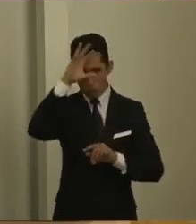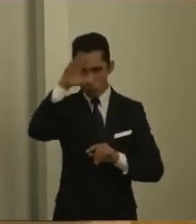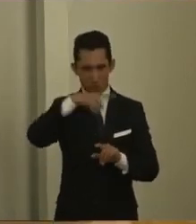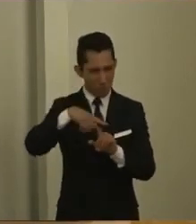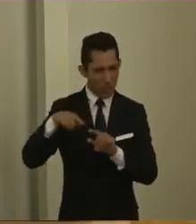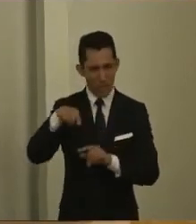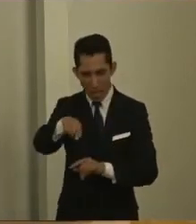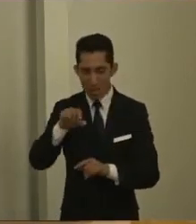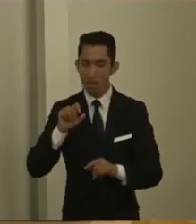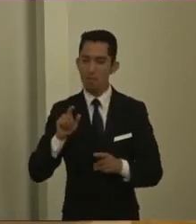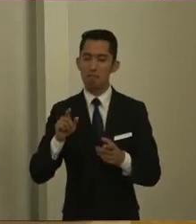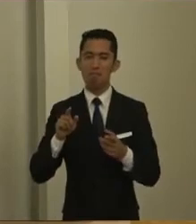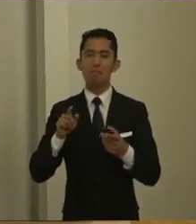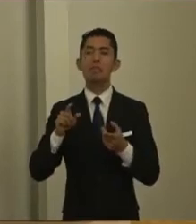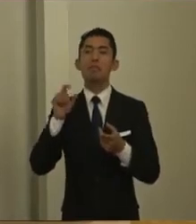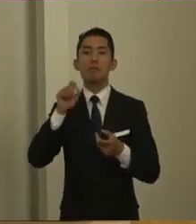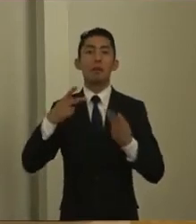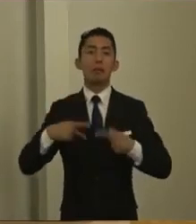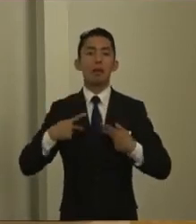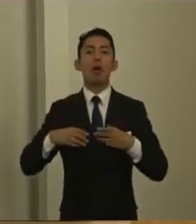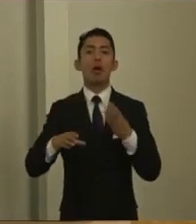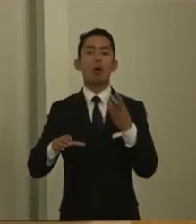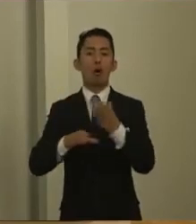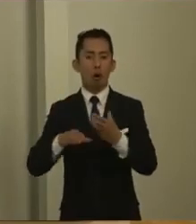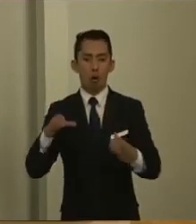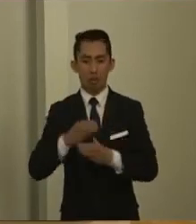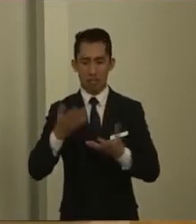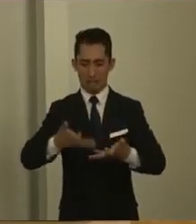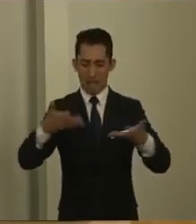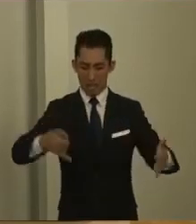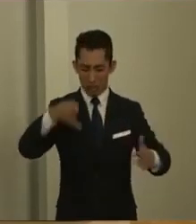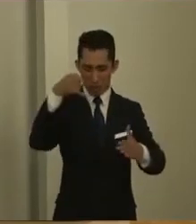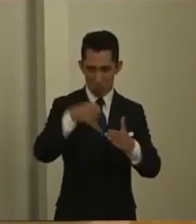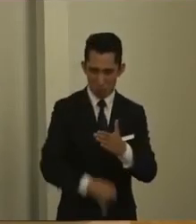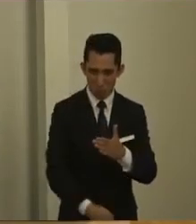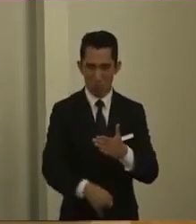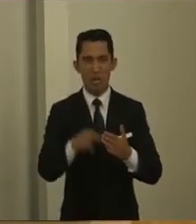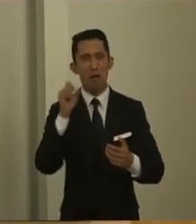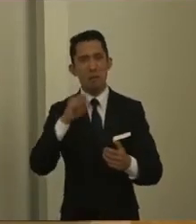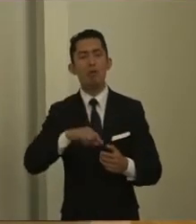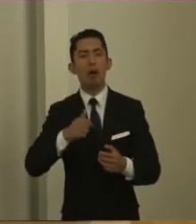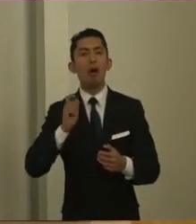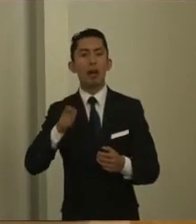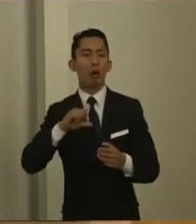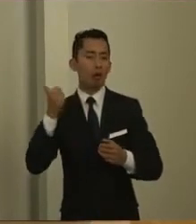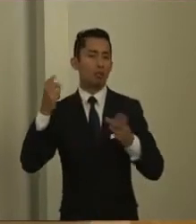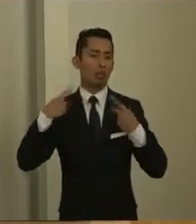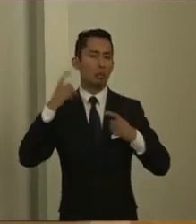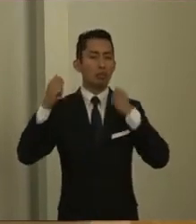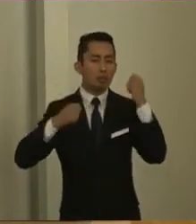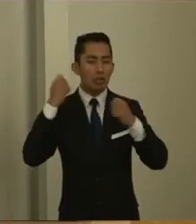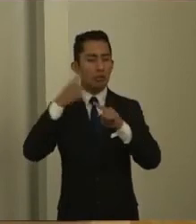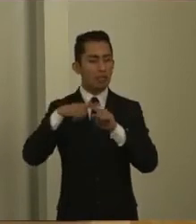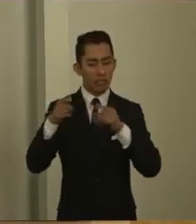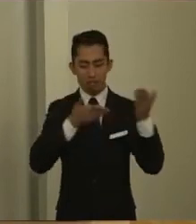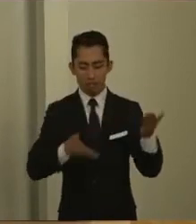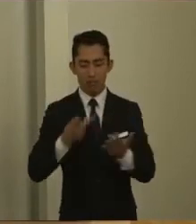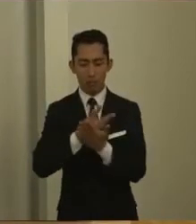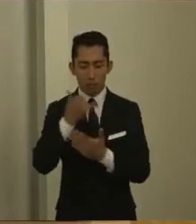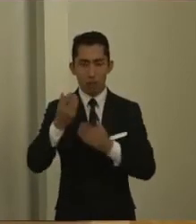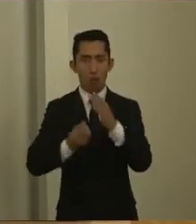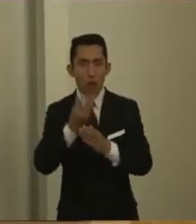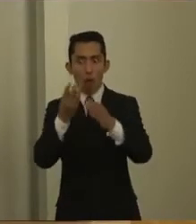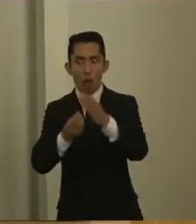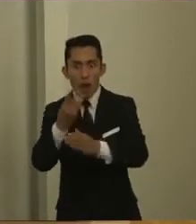indígenas explotación de recursos acuíferos y la explotación del turismo entre otros